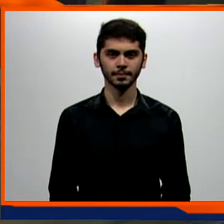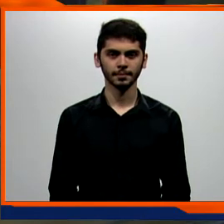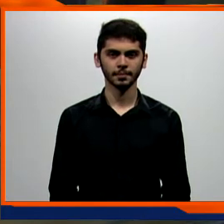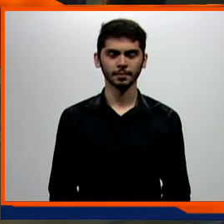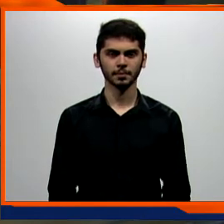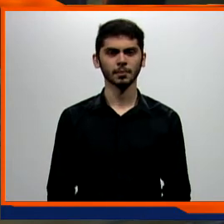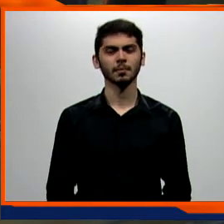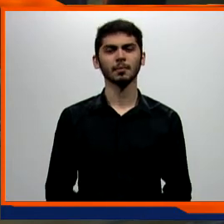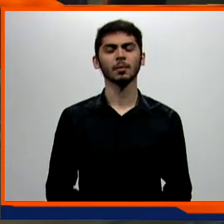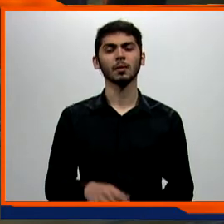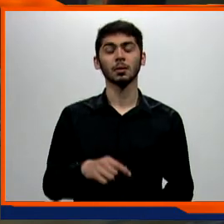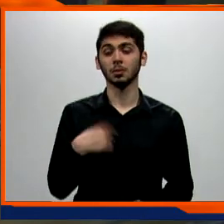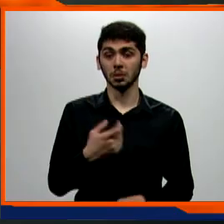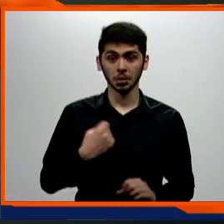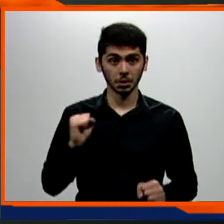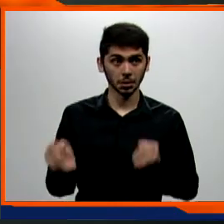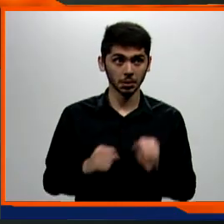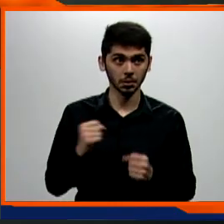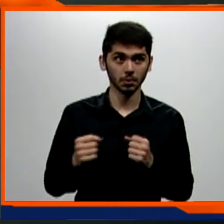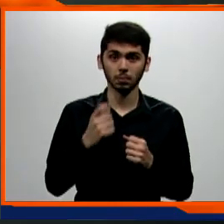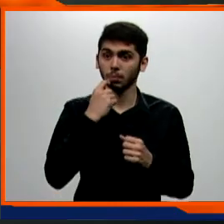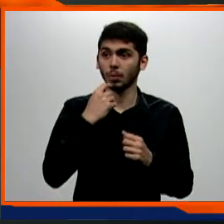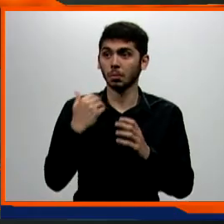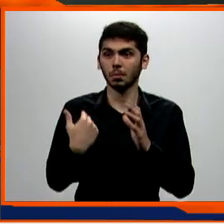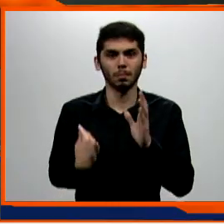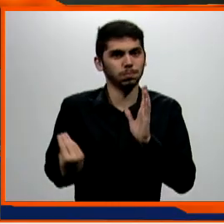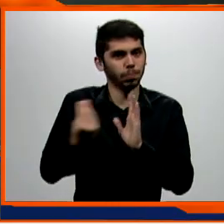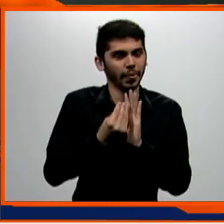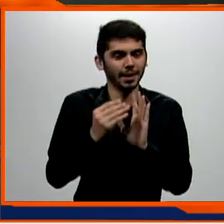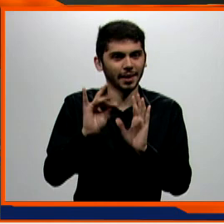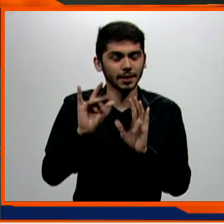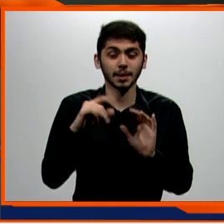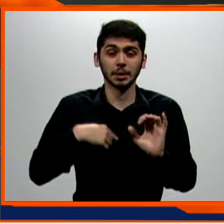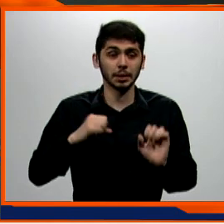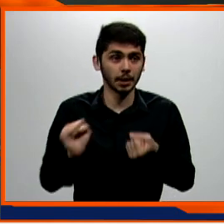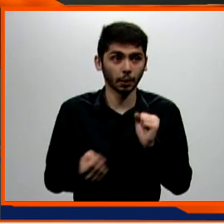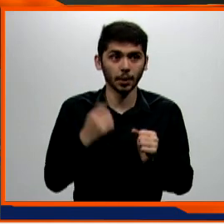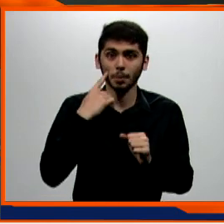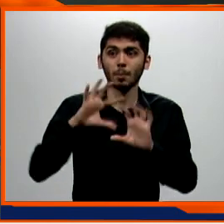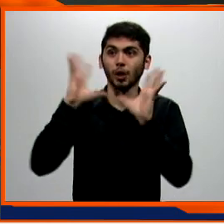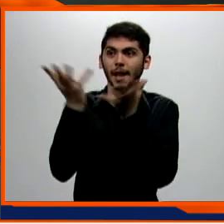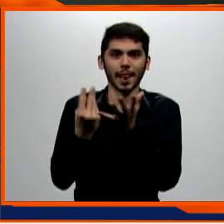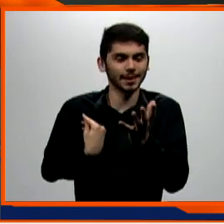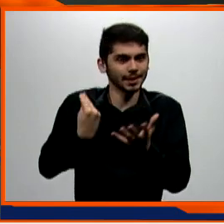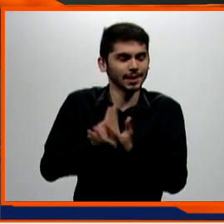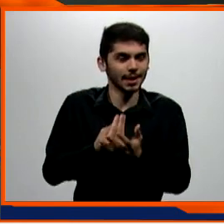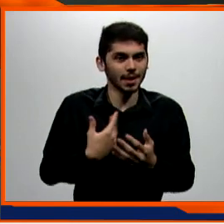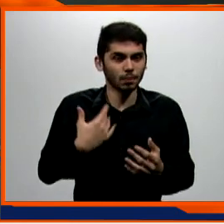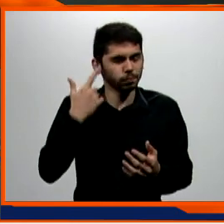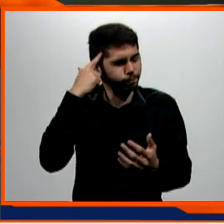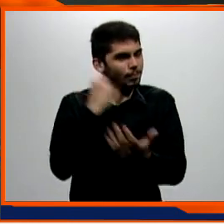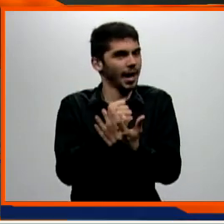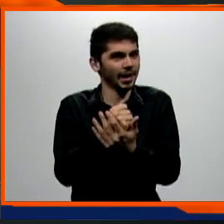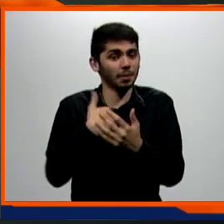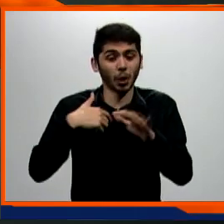Mucha ansiedad sentimos hasta el día que dieron la lista, nervios, porque jugar un mundial obviamente te marca ya de por vida, todo, desde